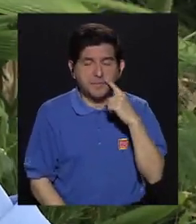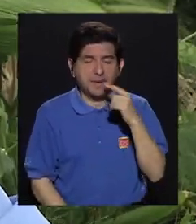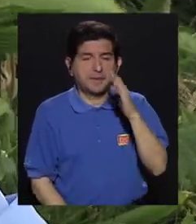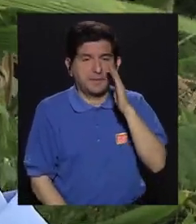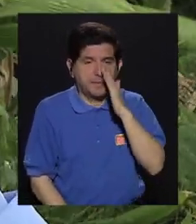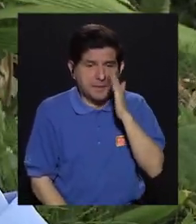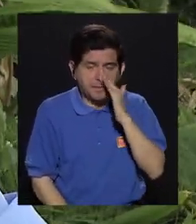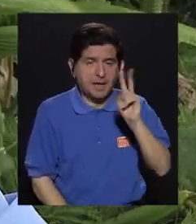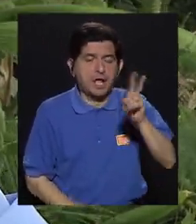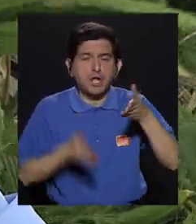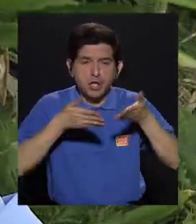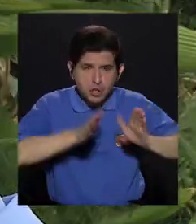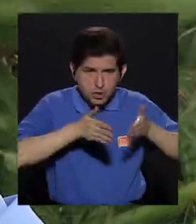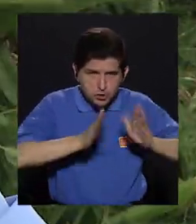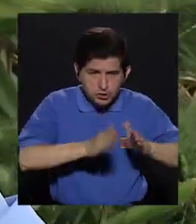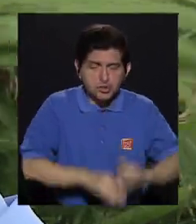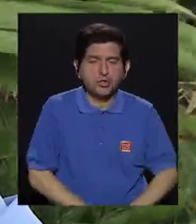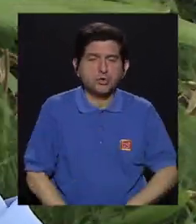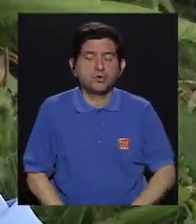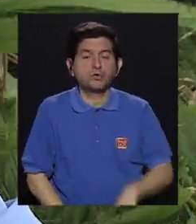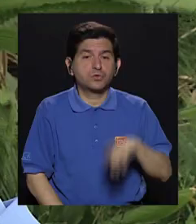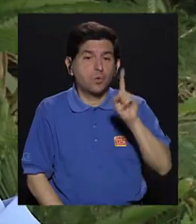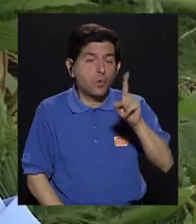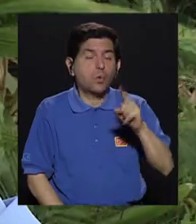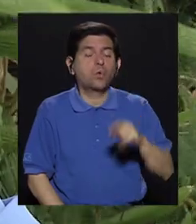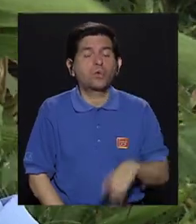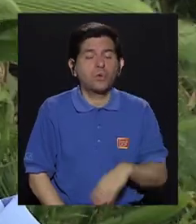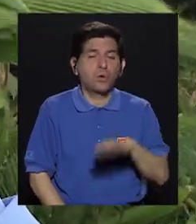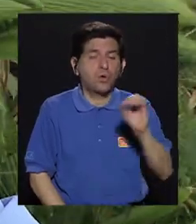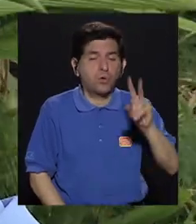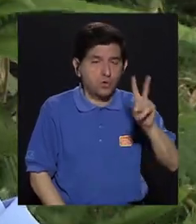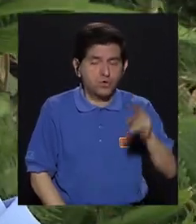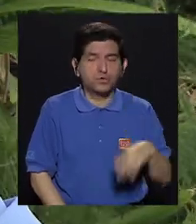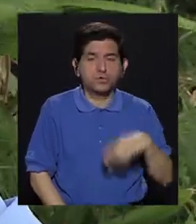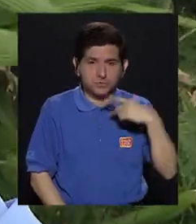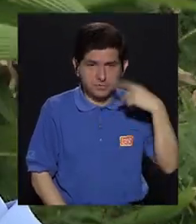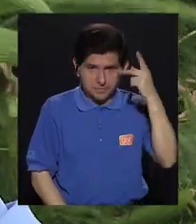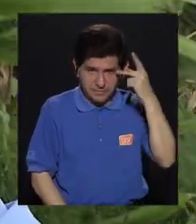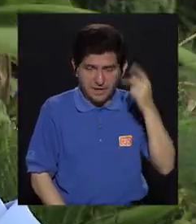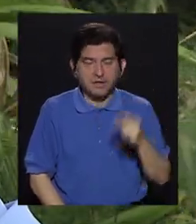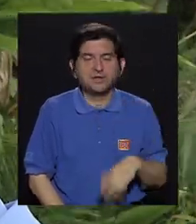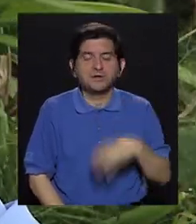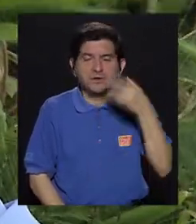padre, madre y 2 hijos, y uno de los 2 padres son fumadores,